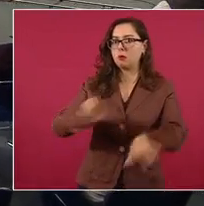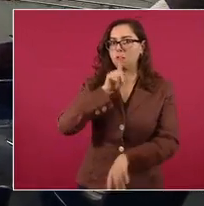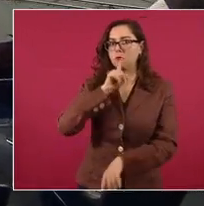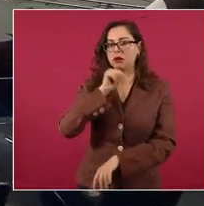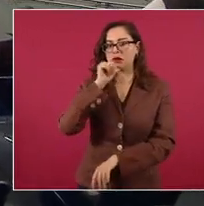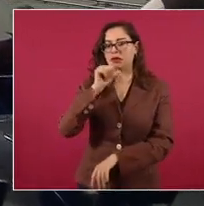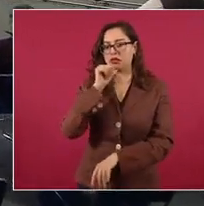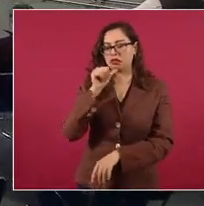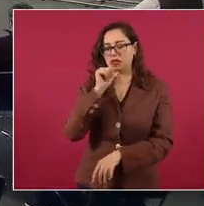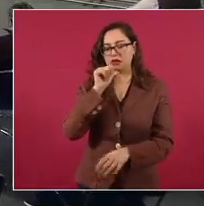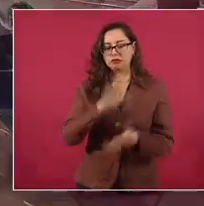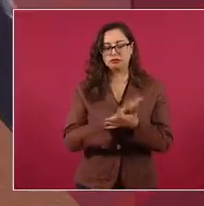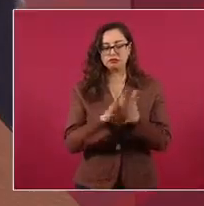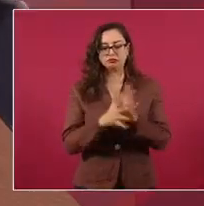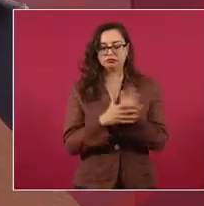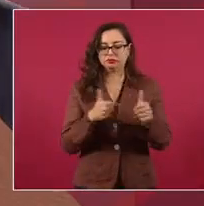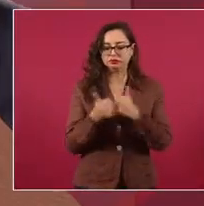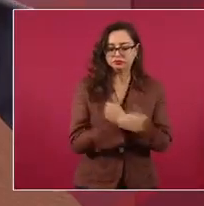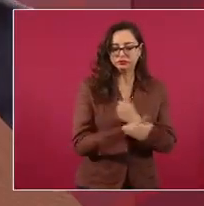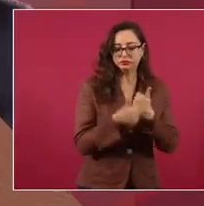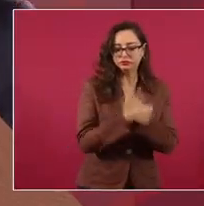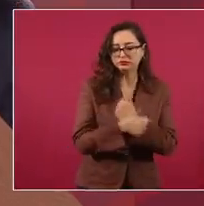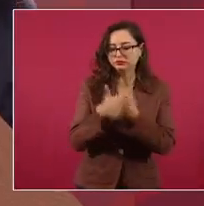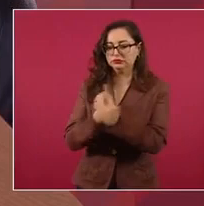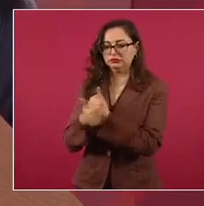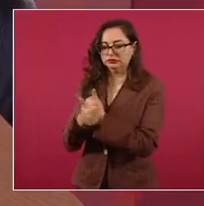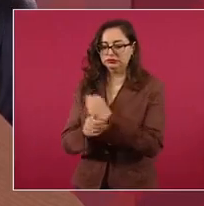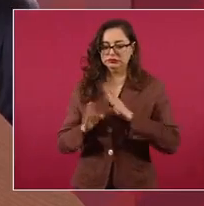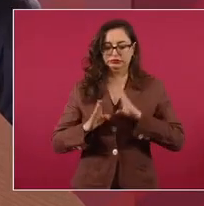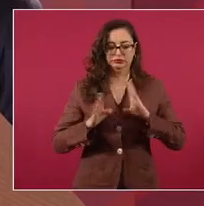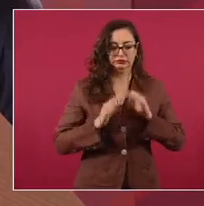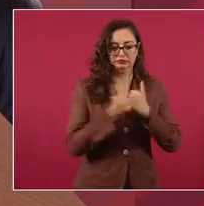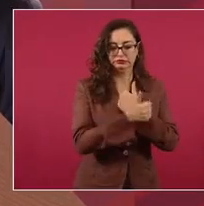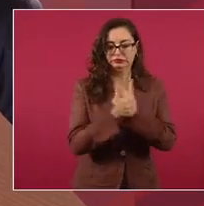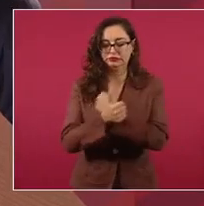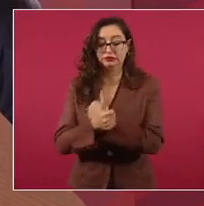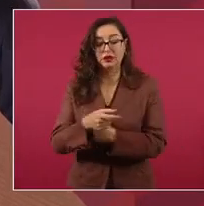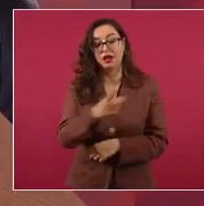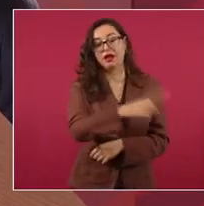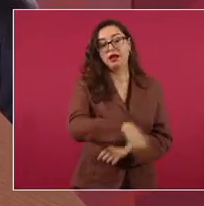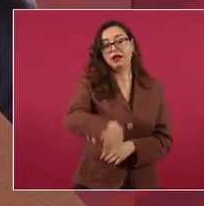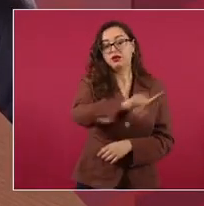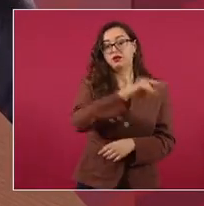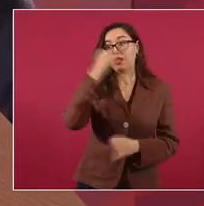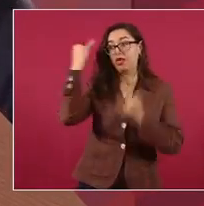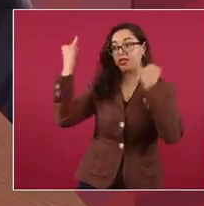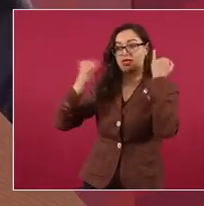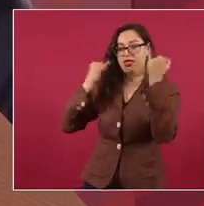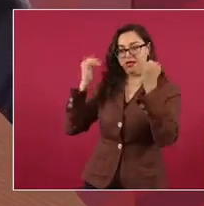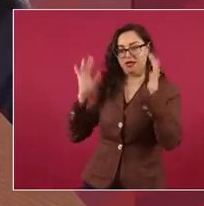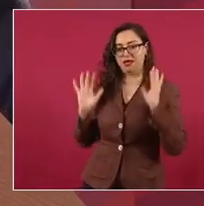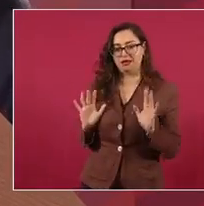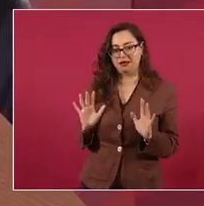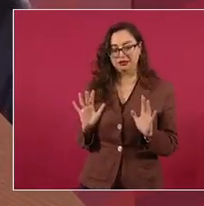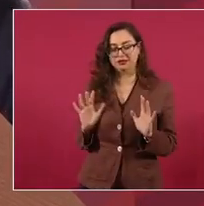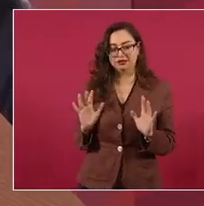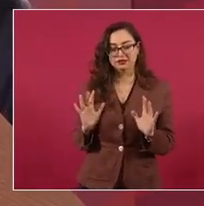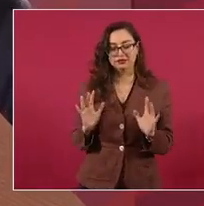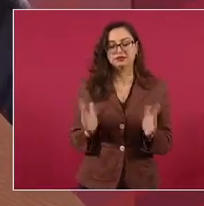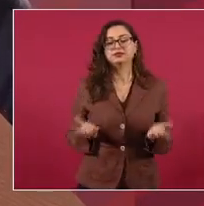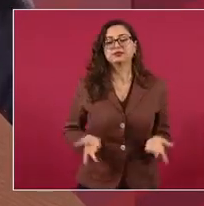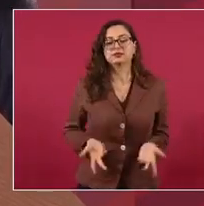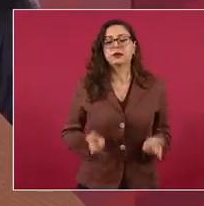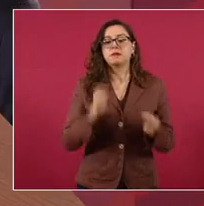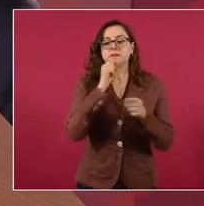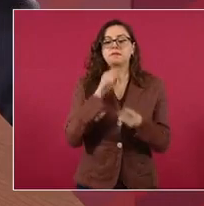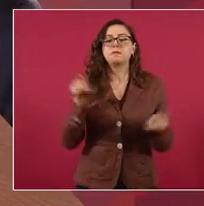aparecían otros, no estoy diciendo que sean inocentes